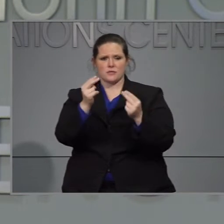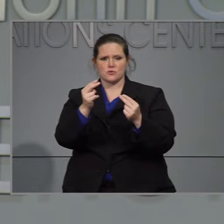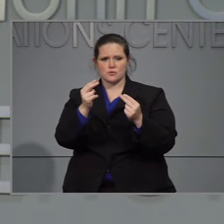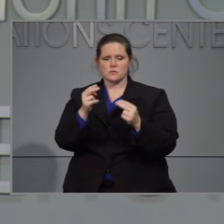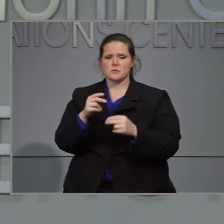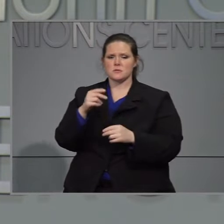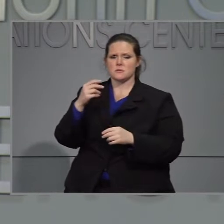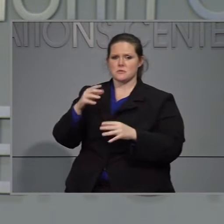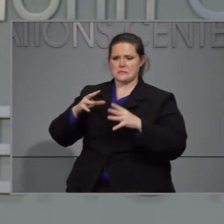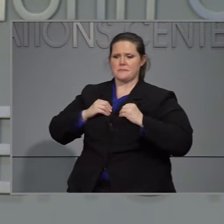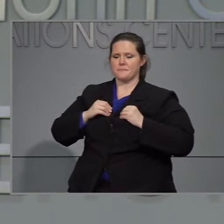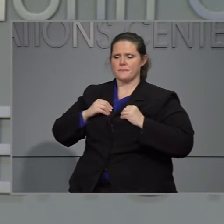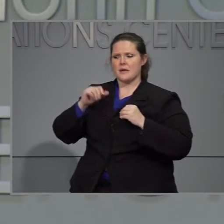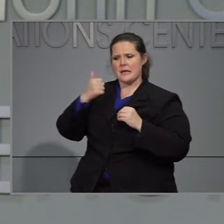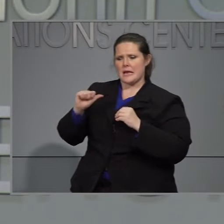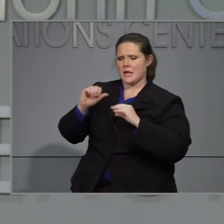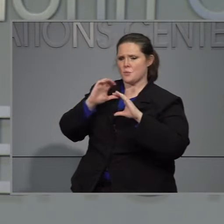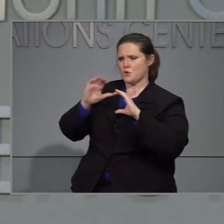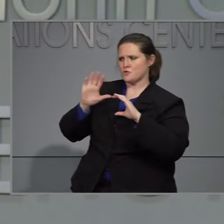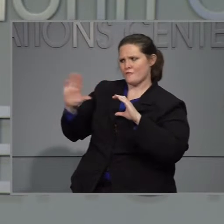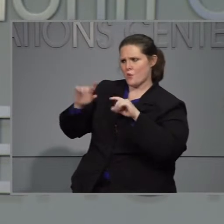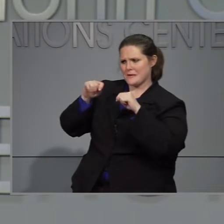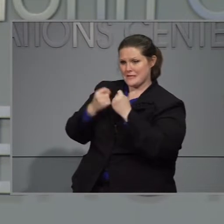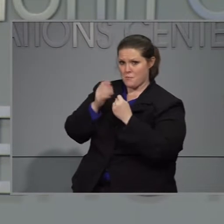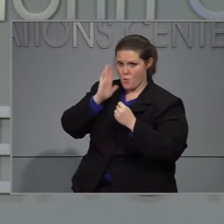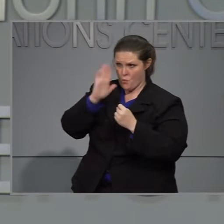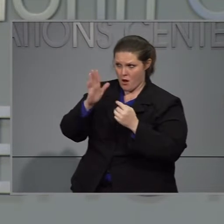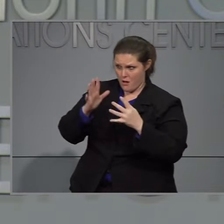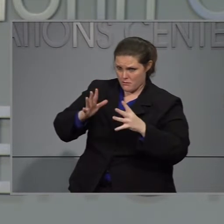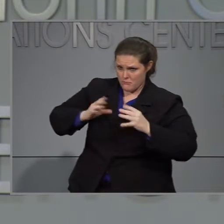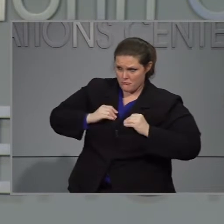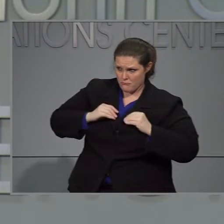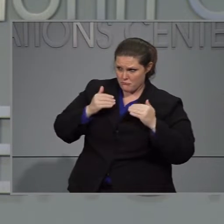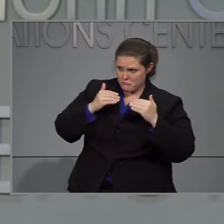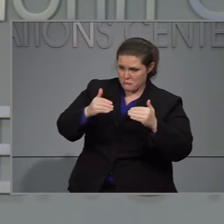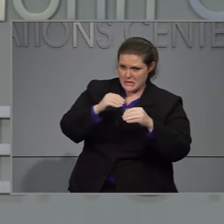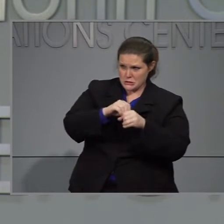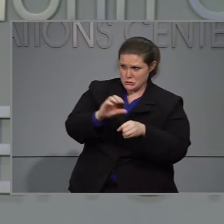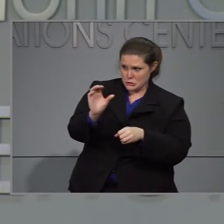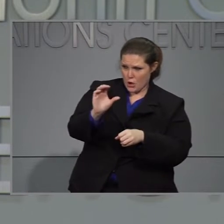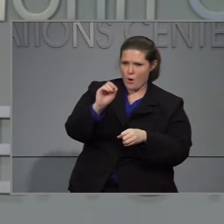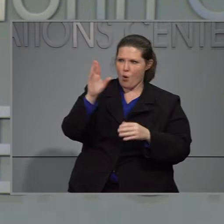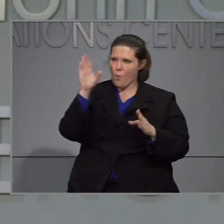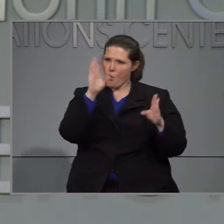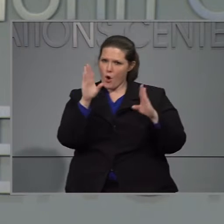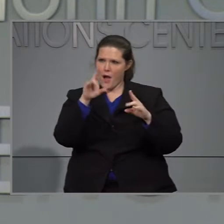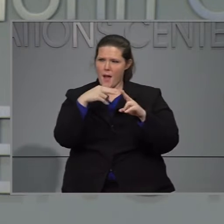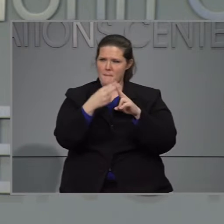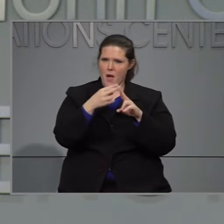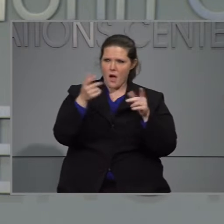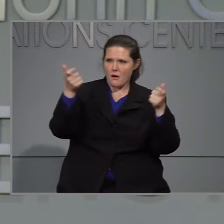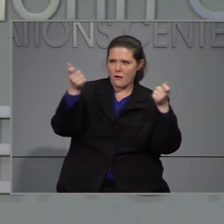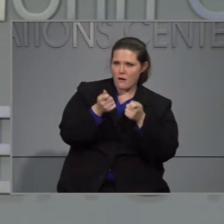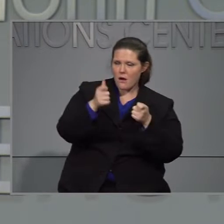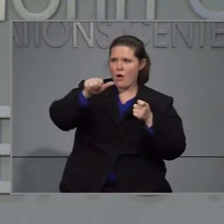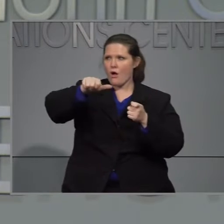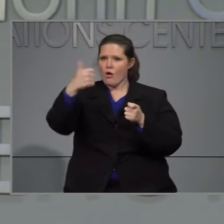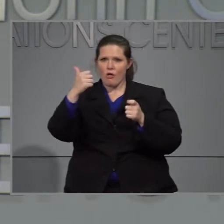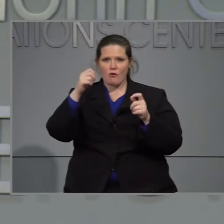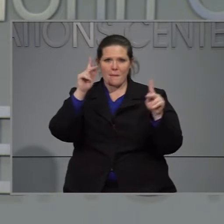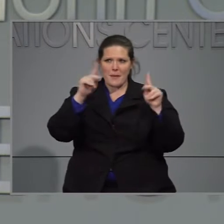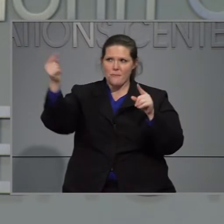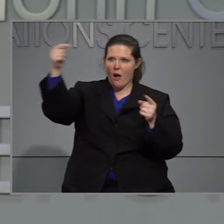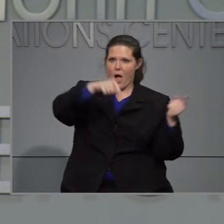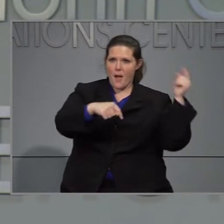comunicación con el equipo del presidente, va a ser en Charlotte, y se han hablado del número